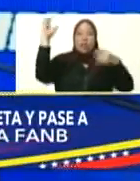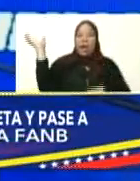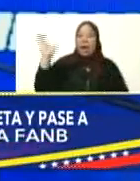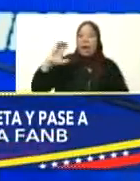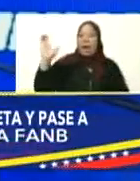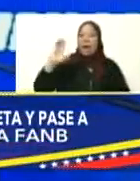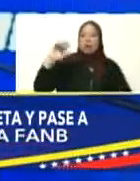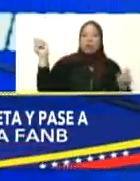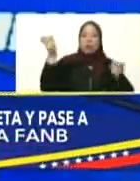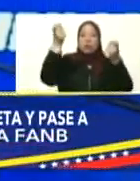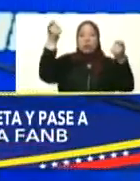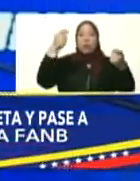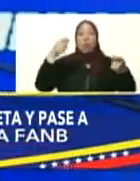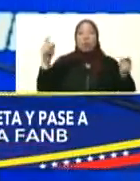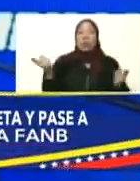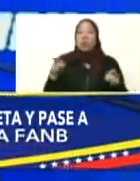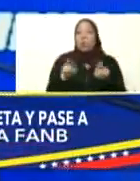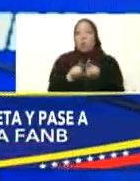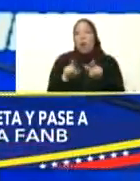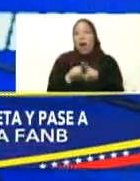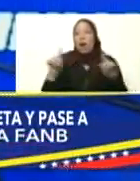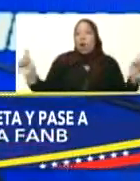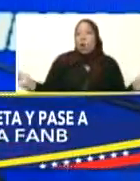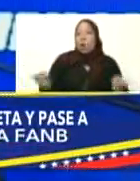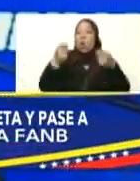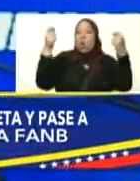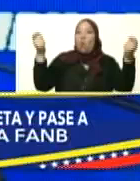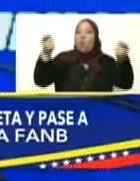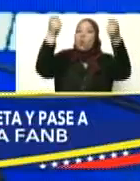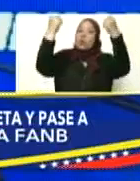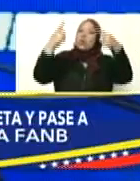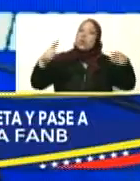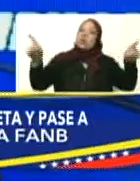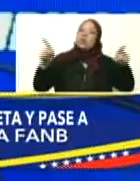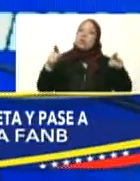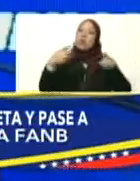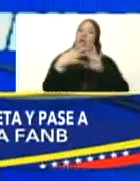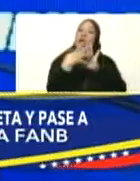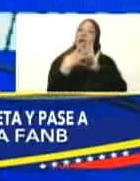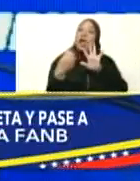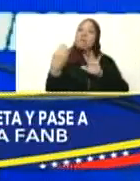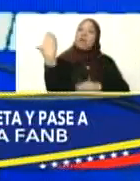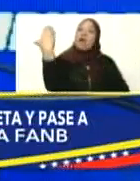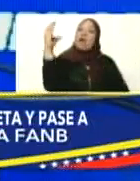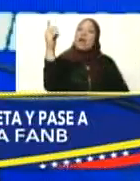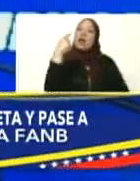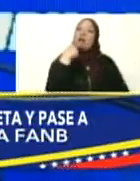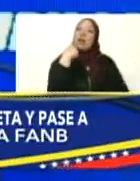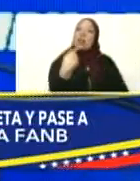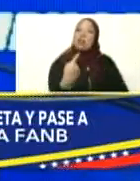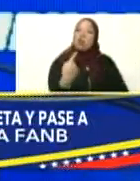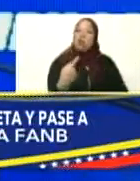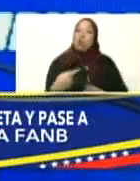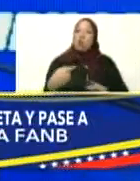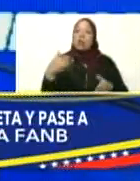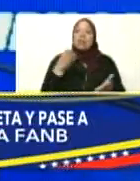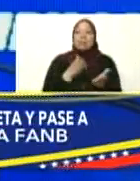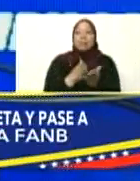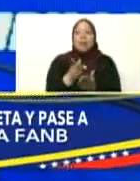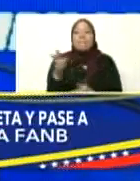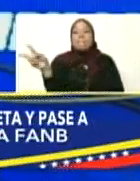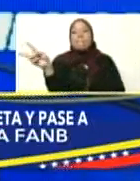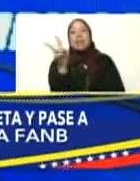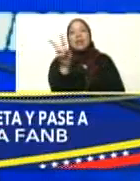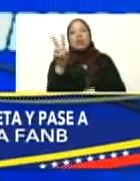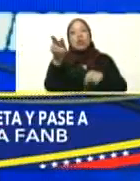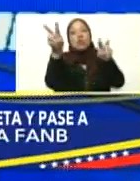tal como reza nuestro glorioso himno nacional. Seguid el ejemplo de que Caracas dio. Y como siempre, Venezuela